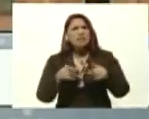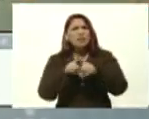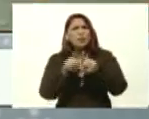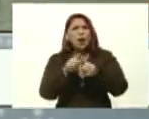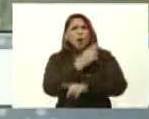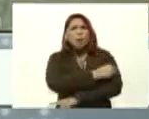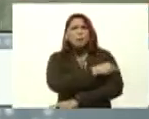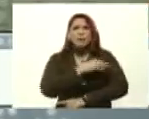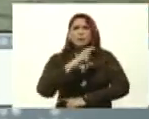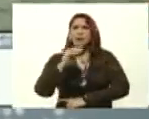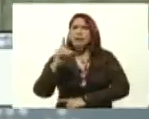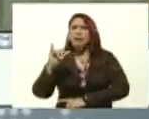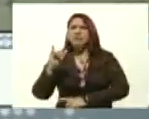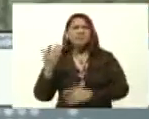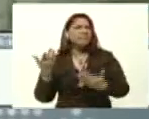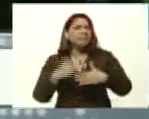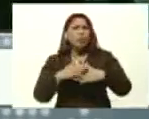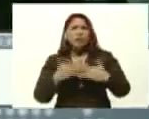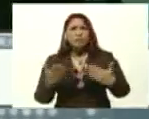y los CDI?